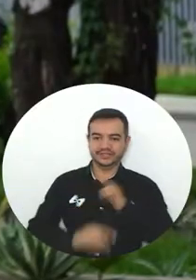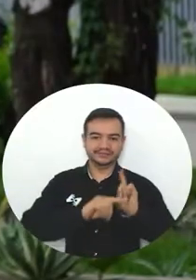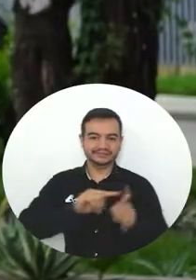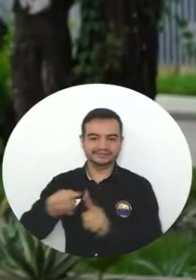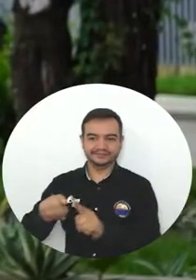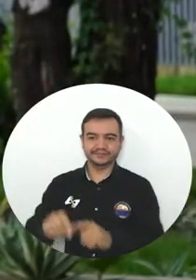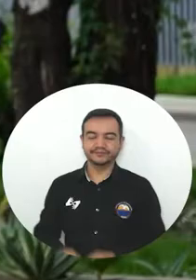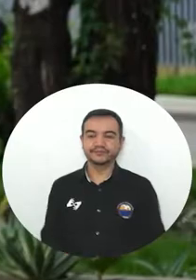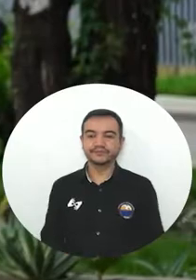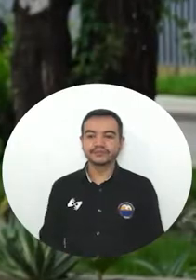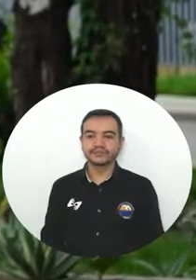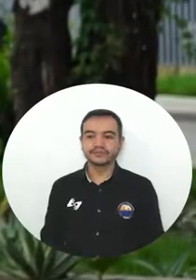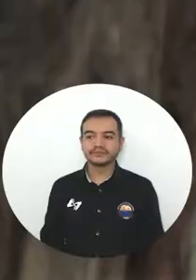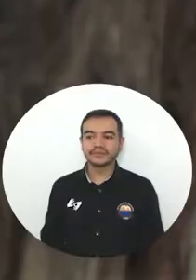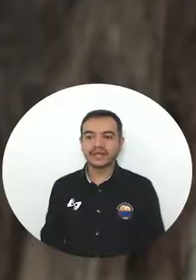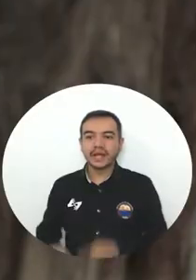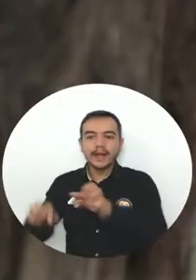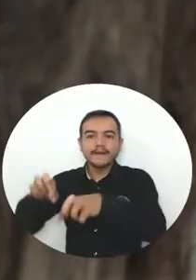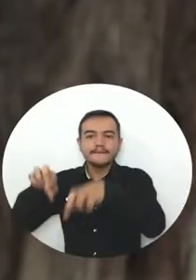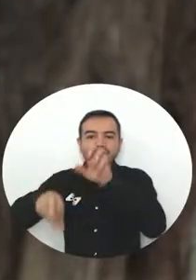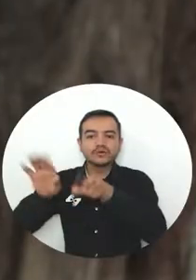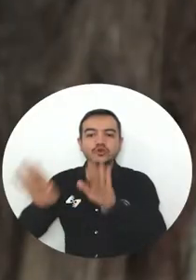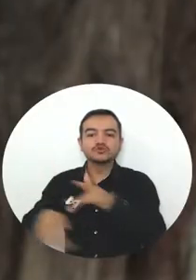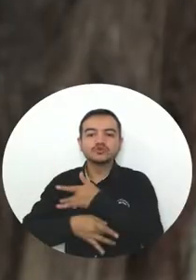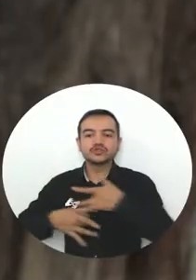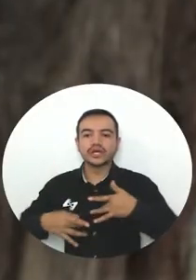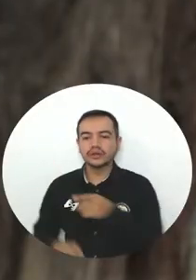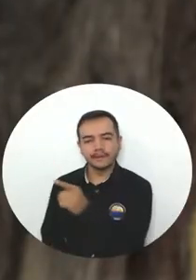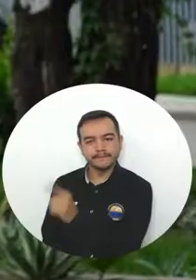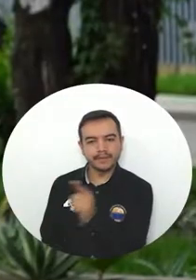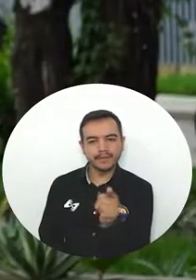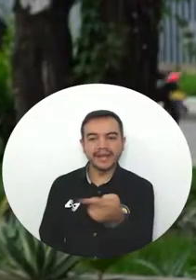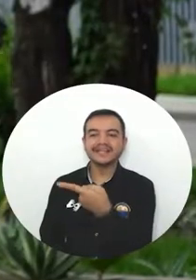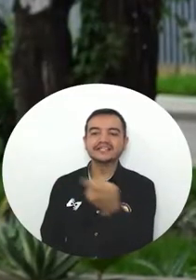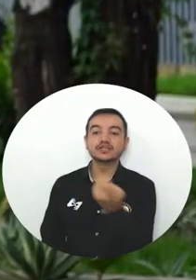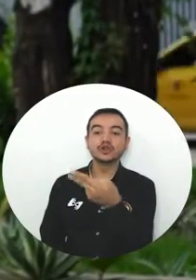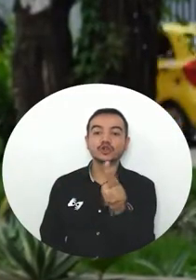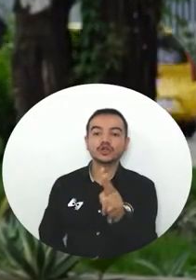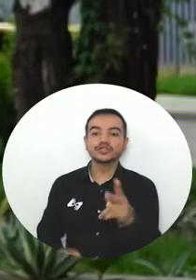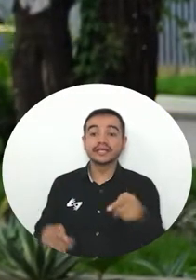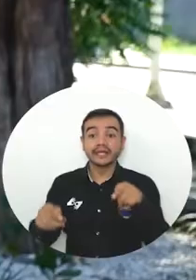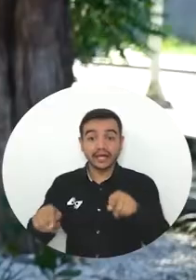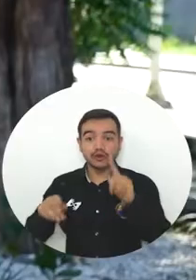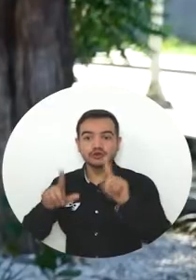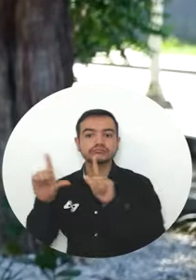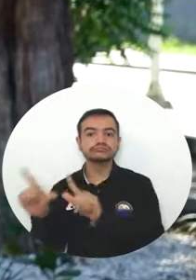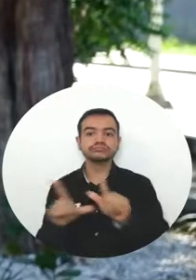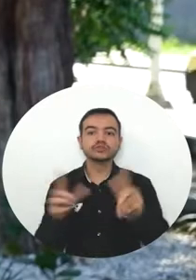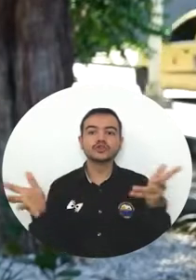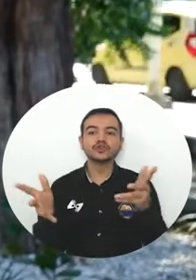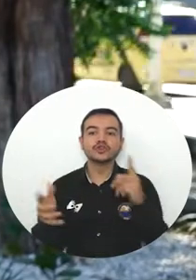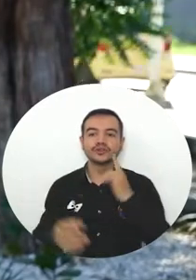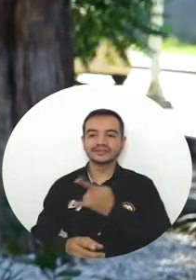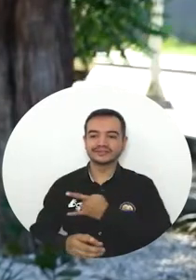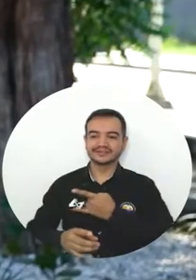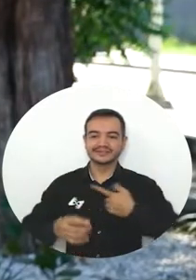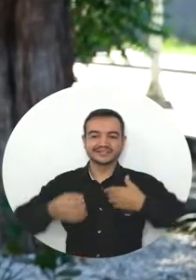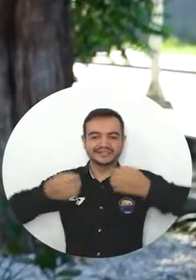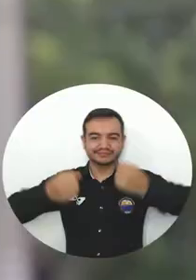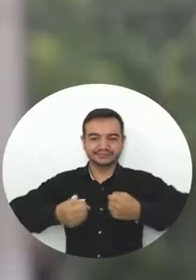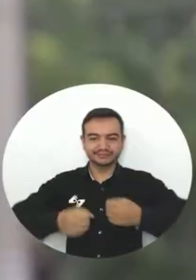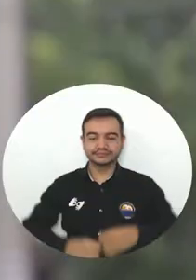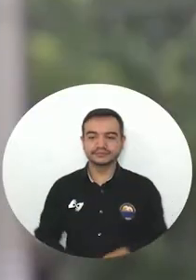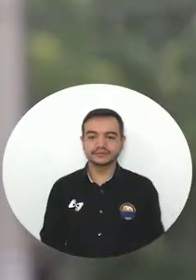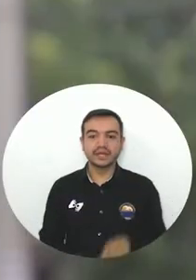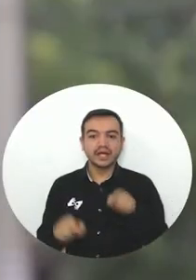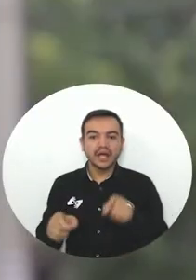Un grupo de 112 profesionales de ciencias de la salud tomaron grado en la Universidad del Magdalena. La ceremonia de titulación se realizó